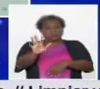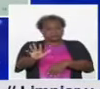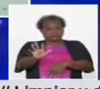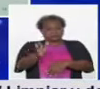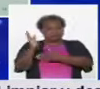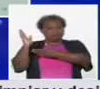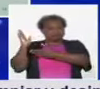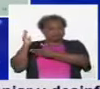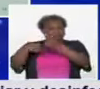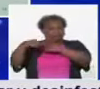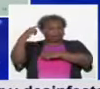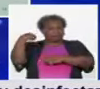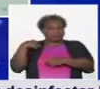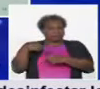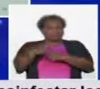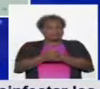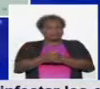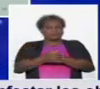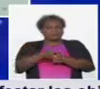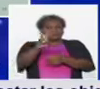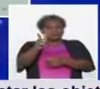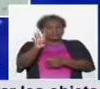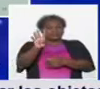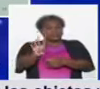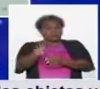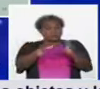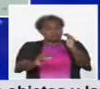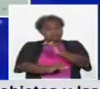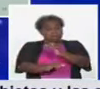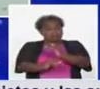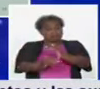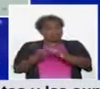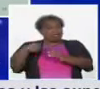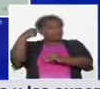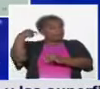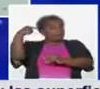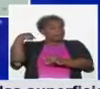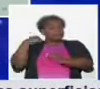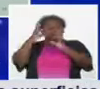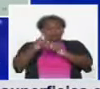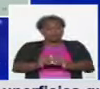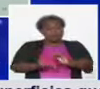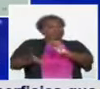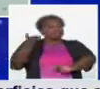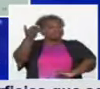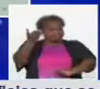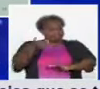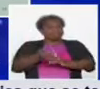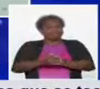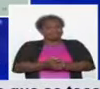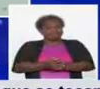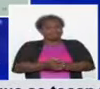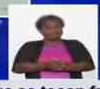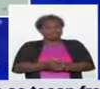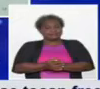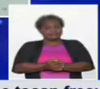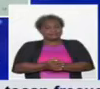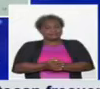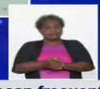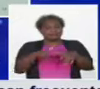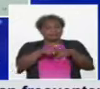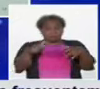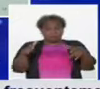ayer, 24 menos, pero de todas formas una cifra elevada. El mayor